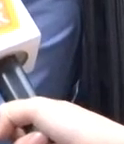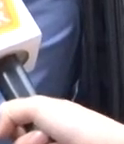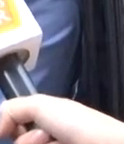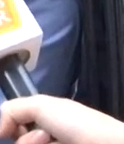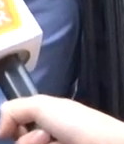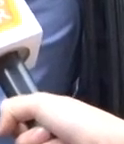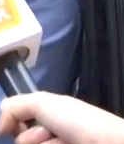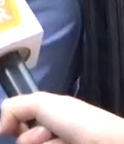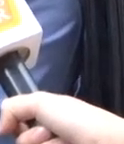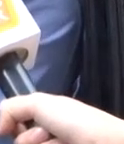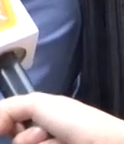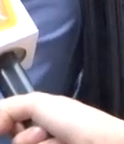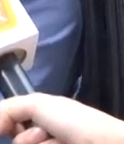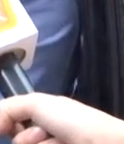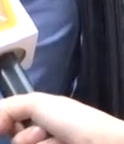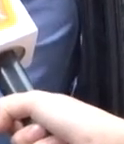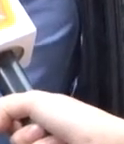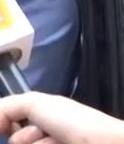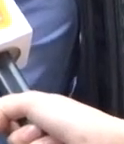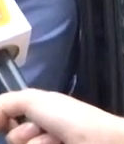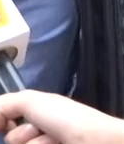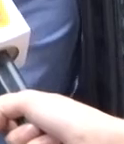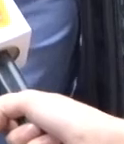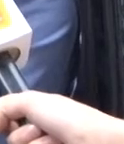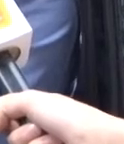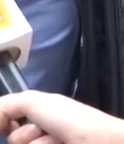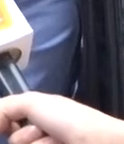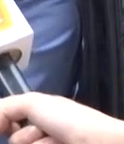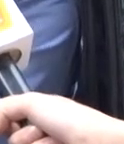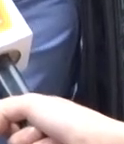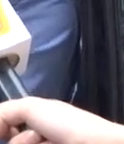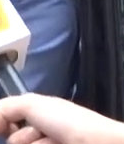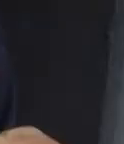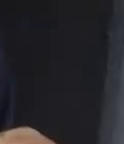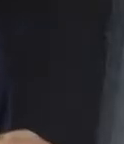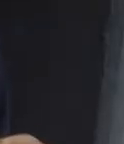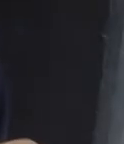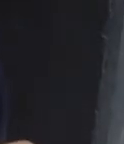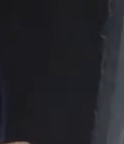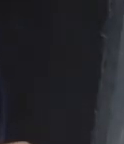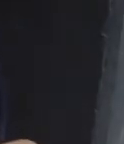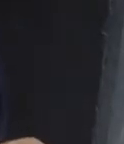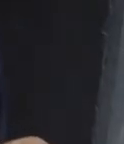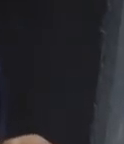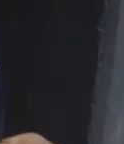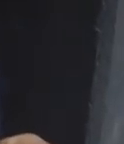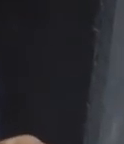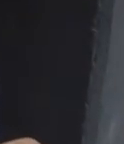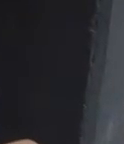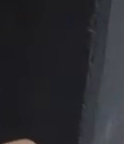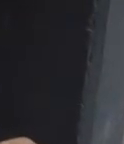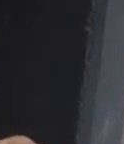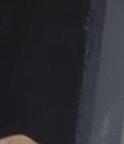lo que tenemos hoy día en partidos pequeños viene de partidos grandes entonces creo que en realidad es como de todos pues no sabría decir